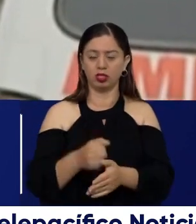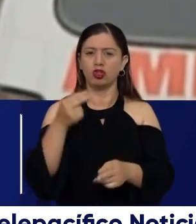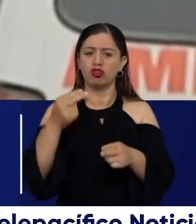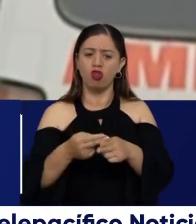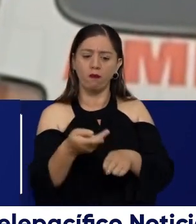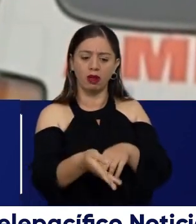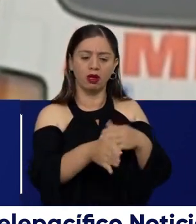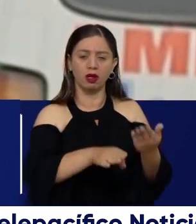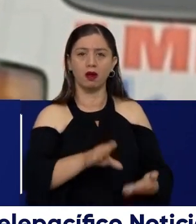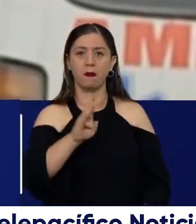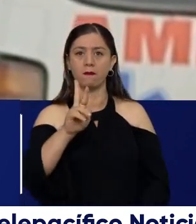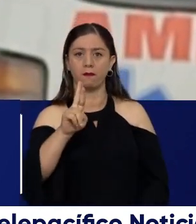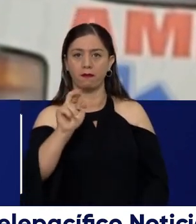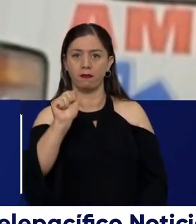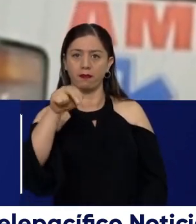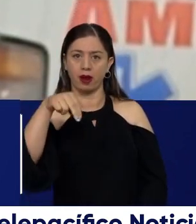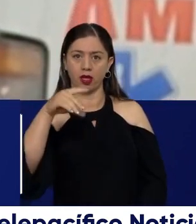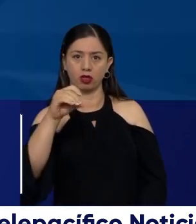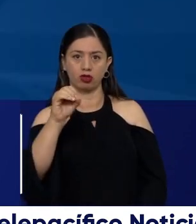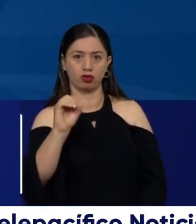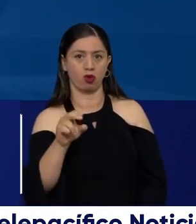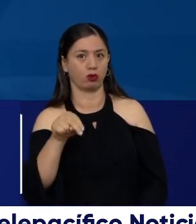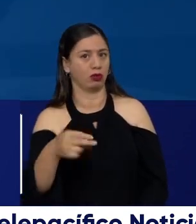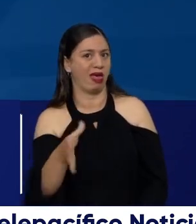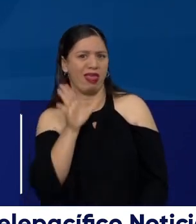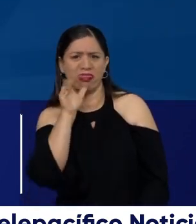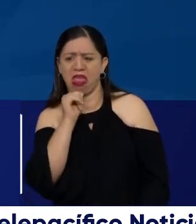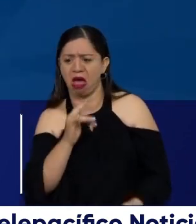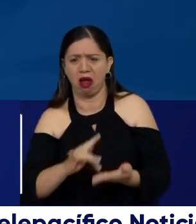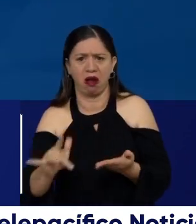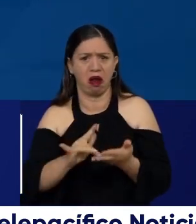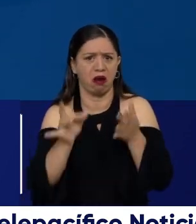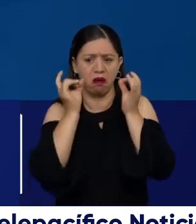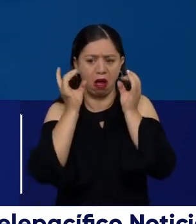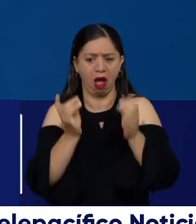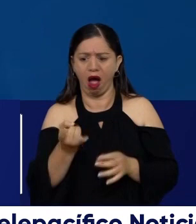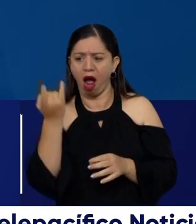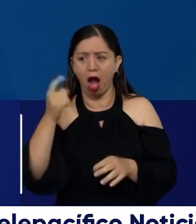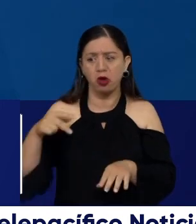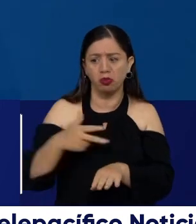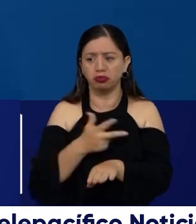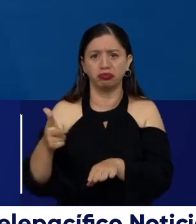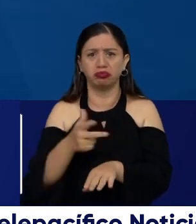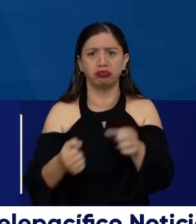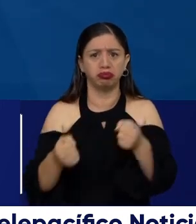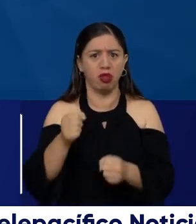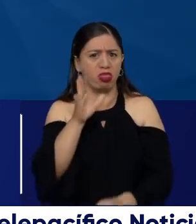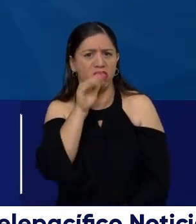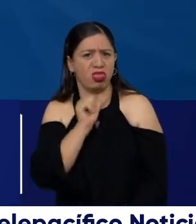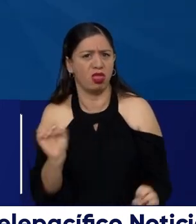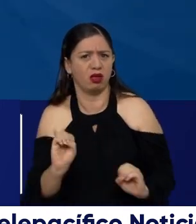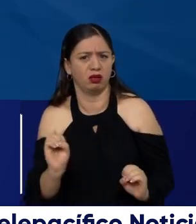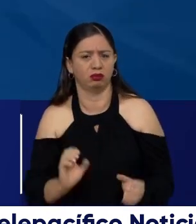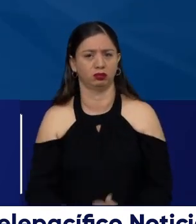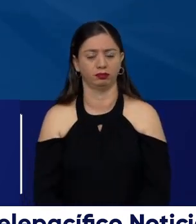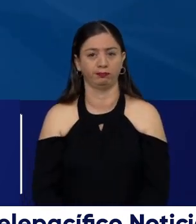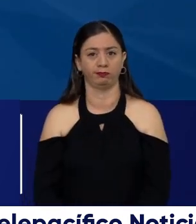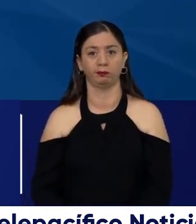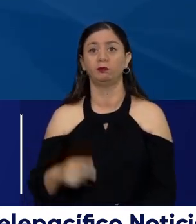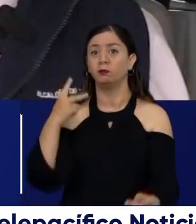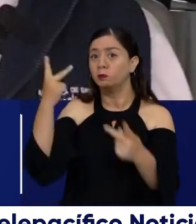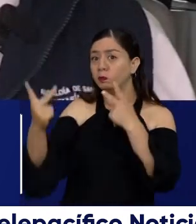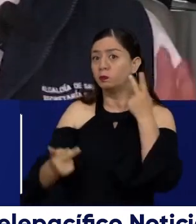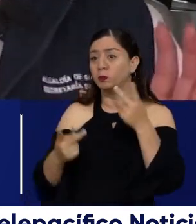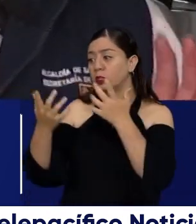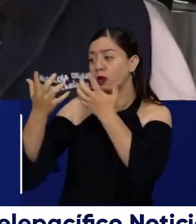identificado como Brandon Iván Cortés, no presentaba ningún servicio de emergencia en el momento del siniestro. Estamos visitando la empresa